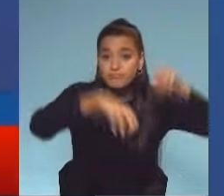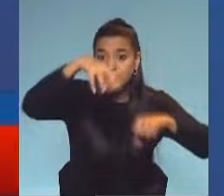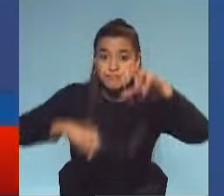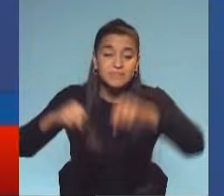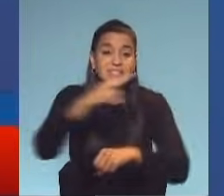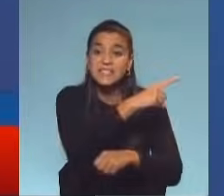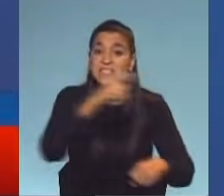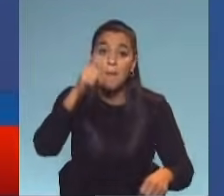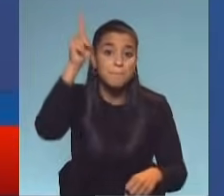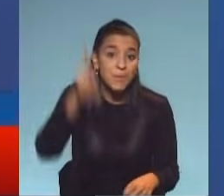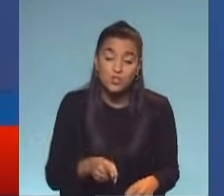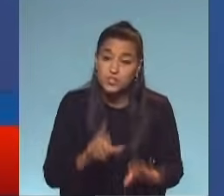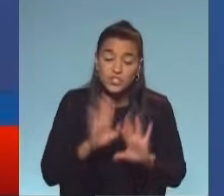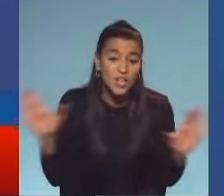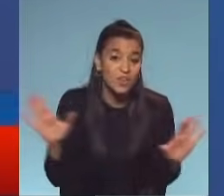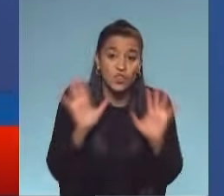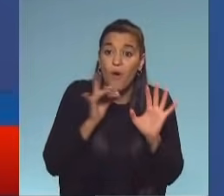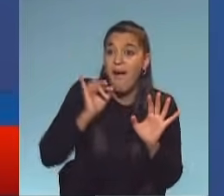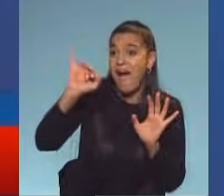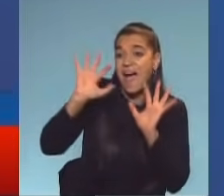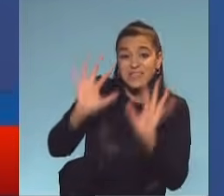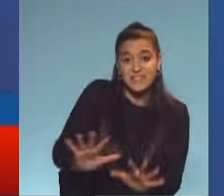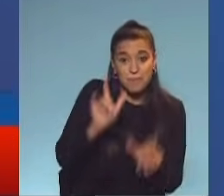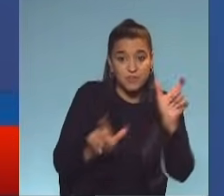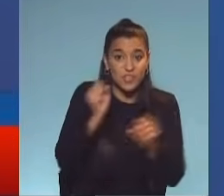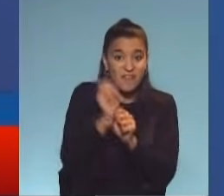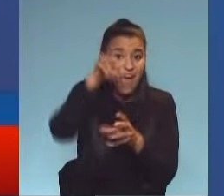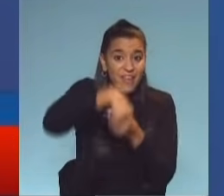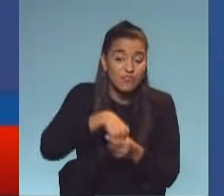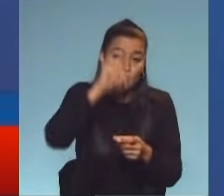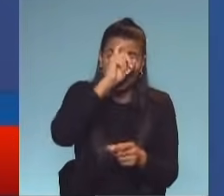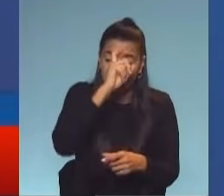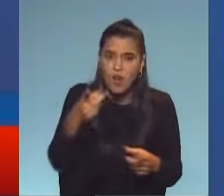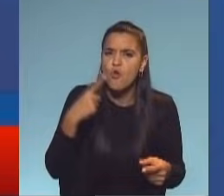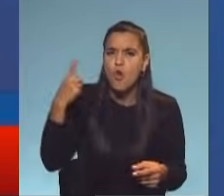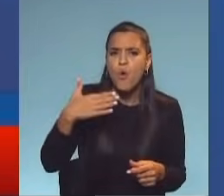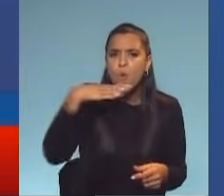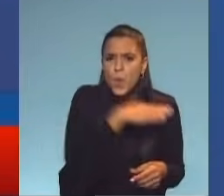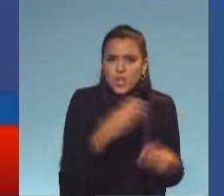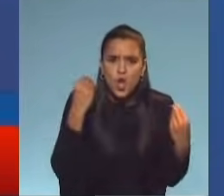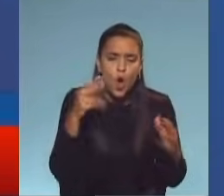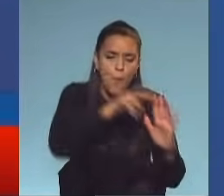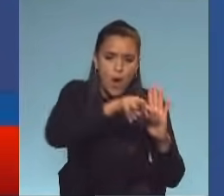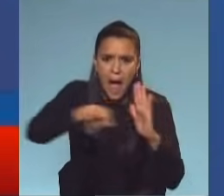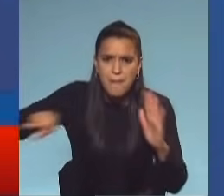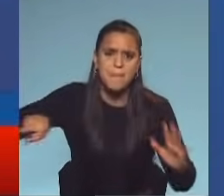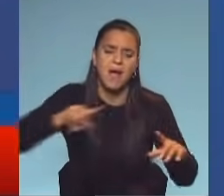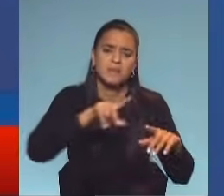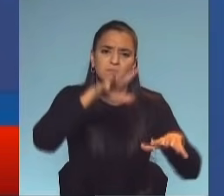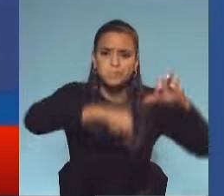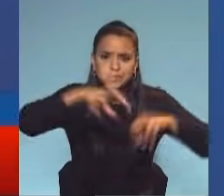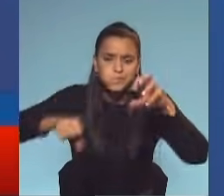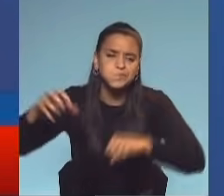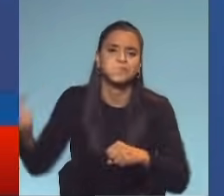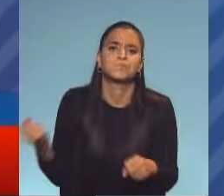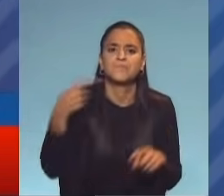al 100% según denunciaban los trabajadores. Entonces no se entiende cómo, con todas las camas y con pacientes que deambulan